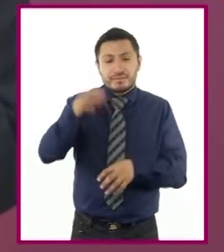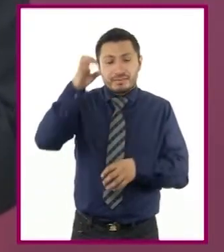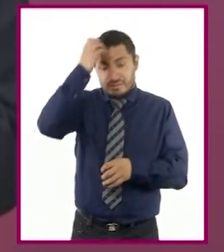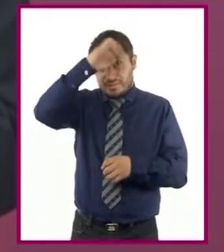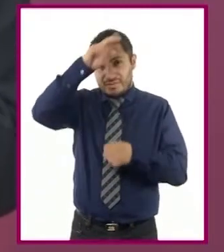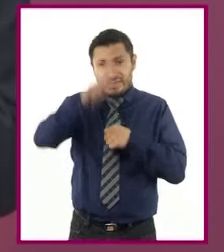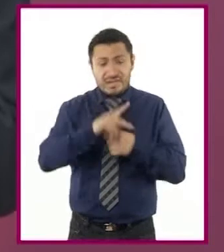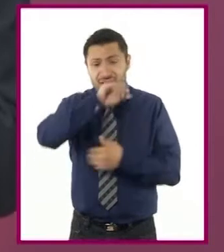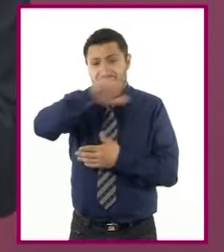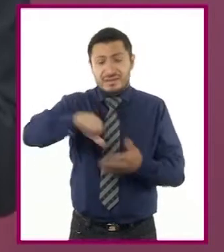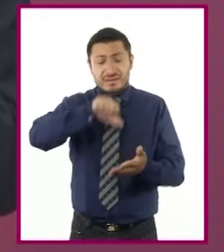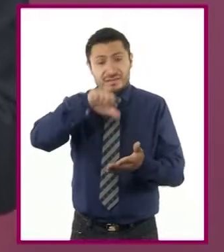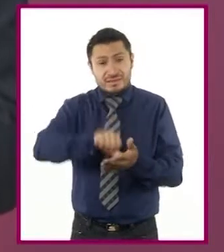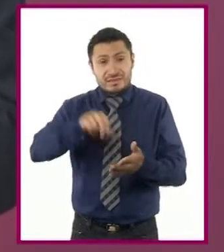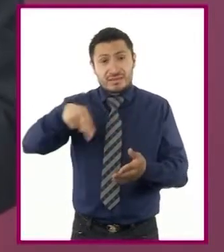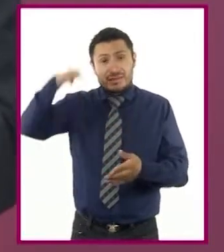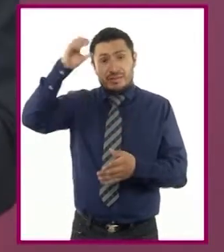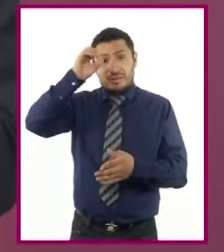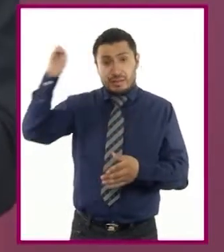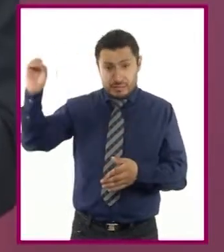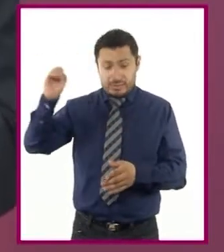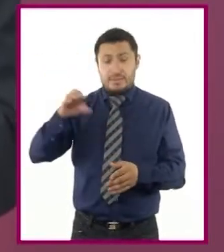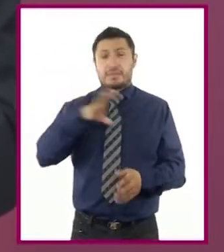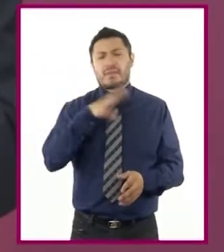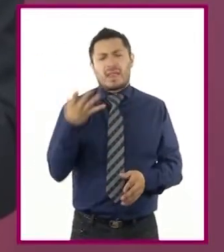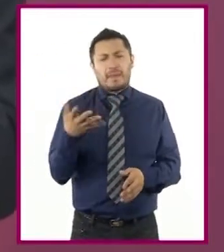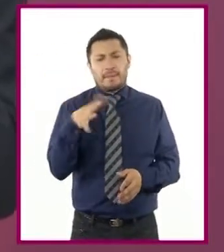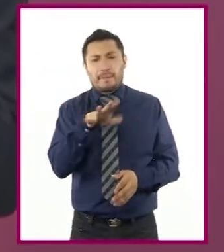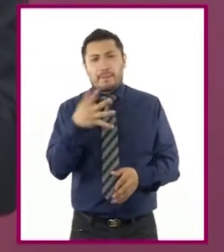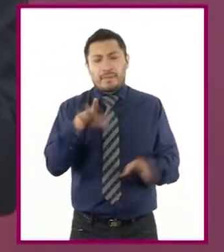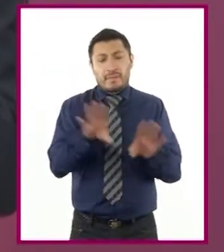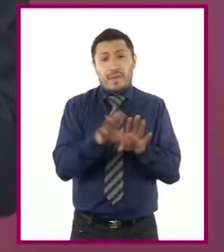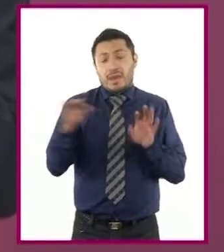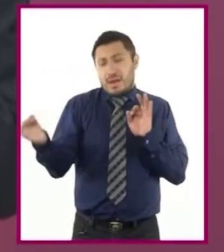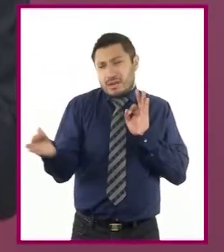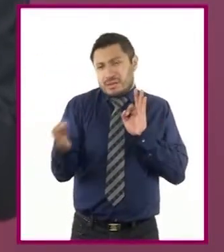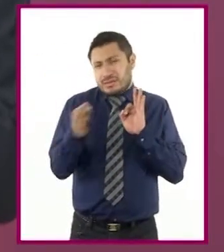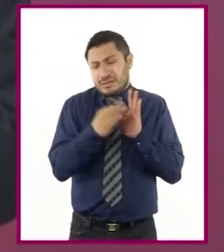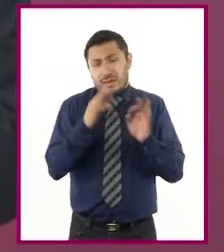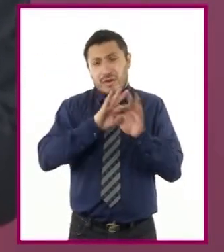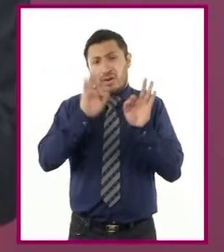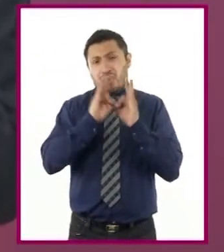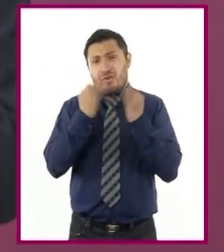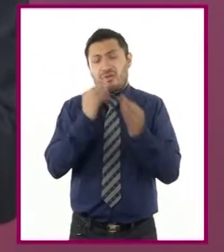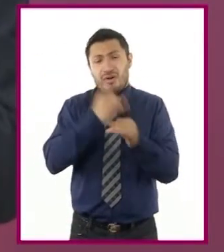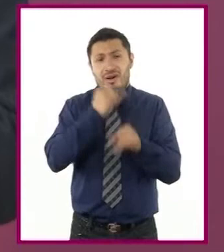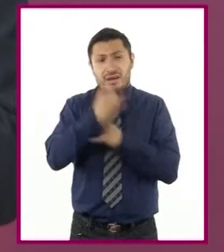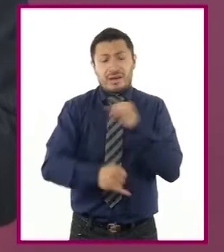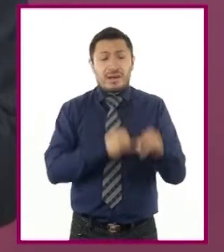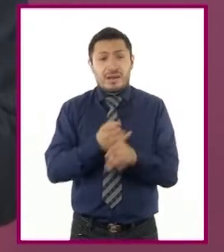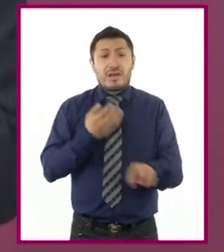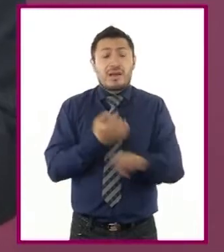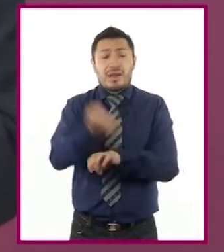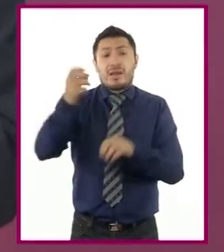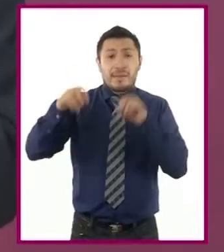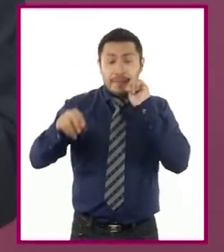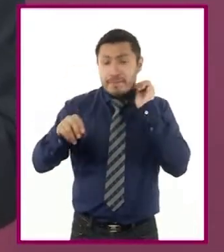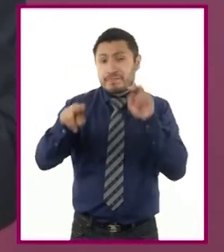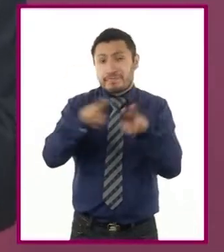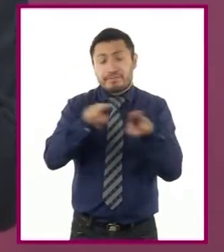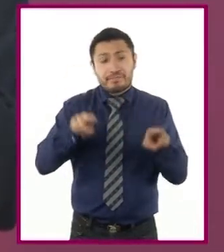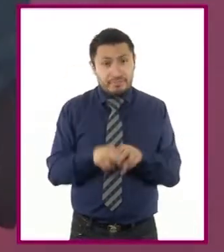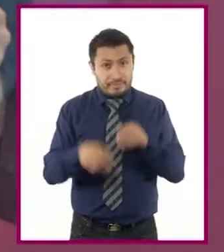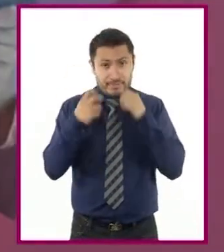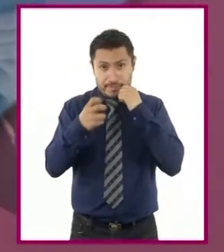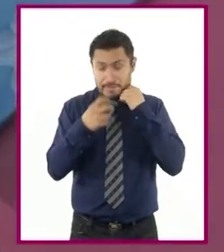central y noroccidental, se aproximarían de manera gradual al modelo internacional de un Estado-nación,